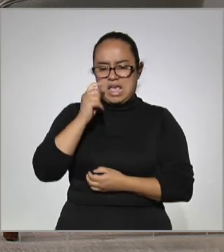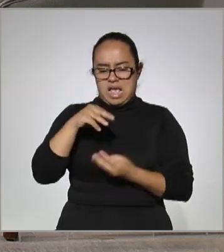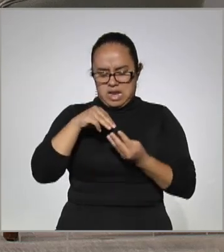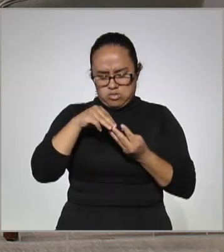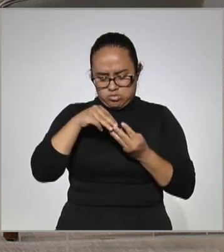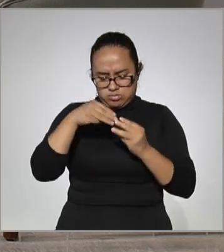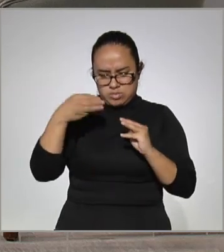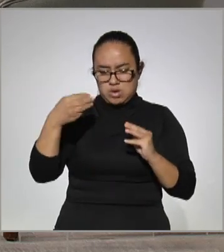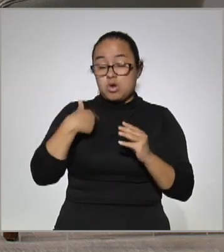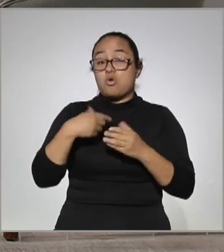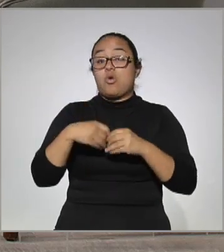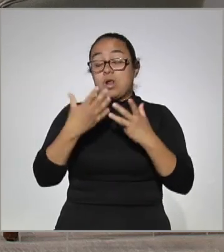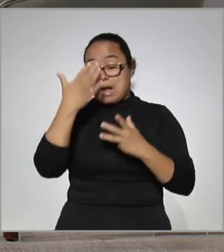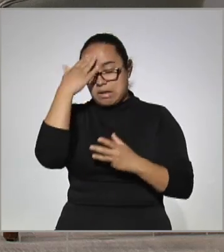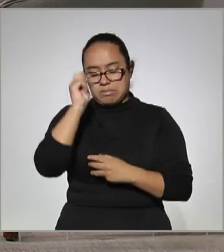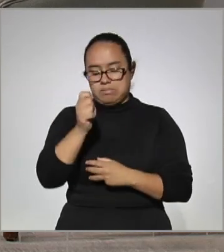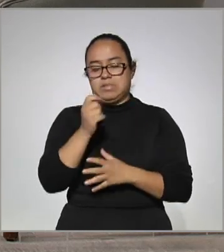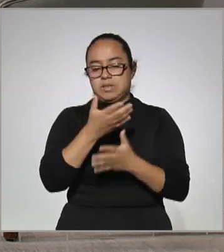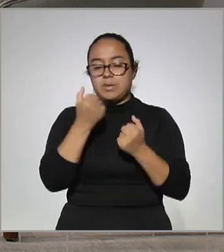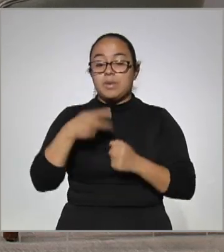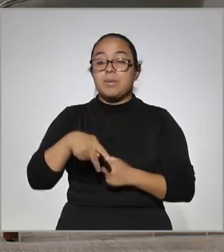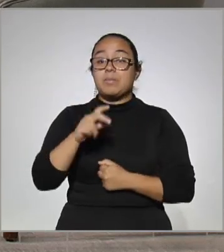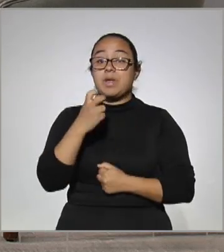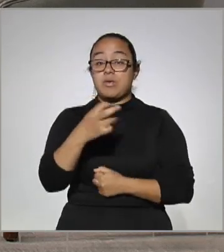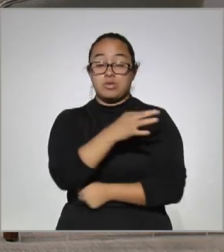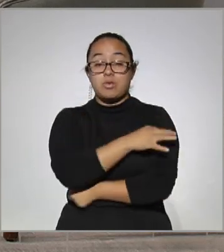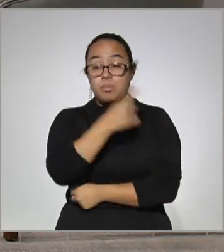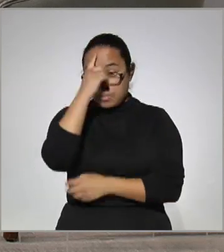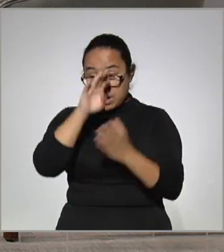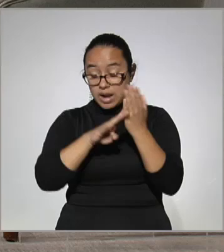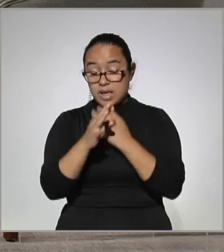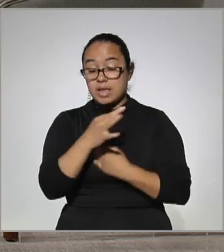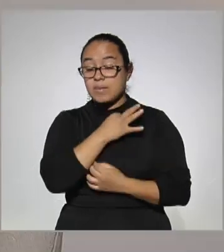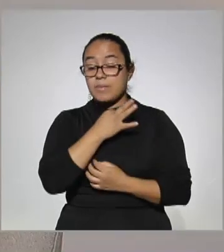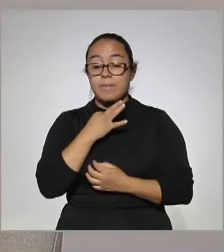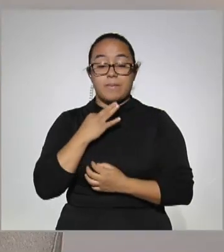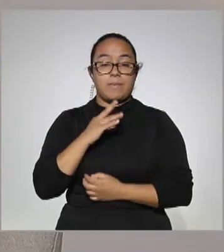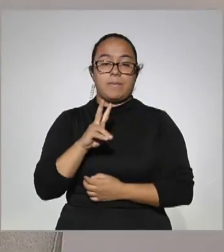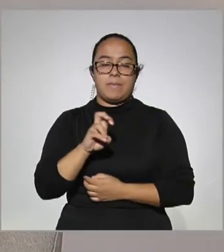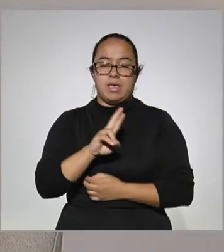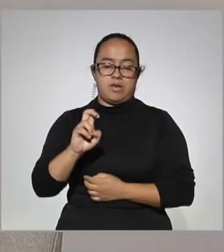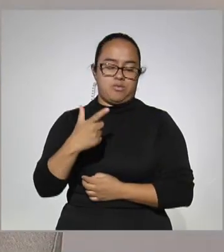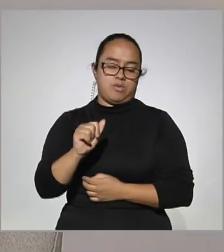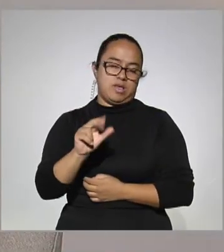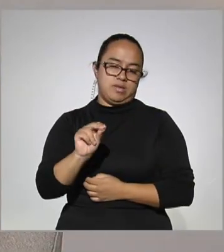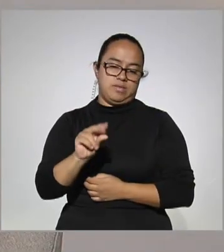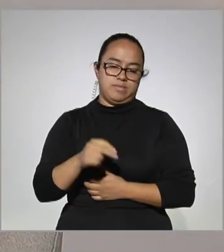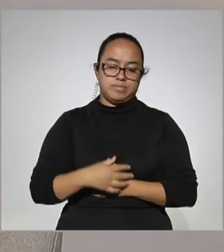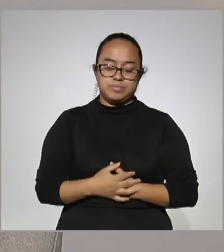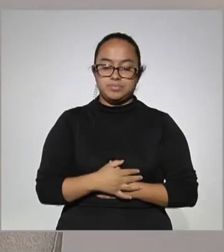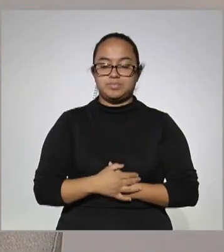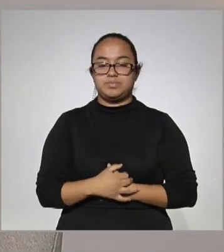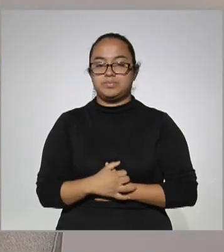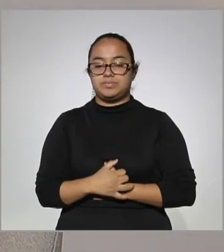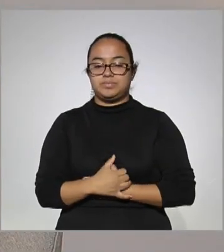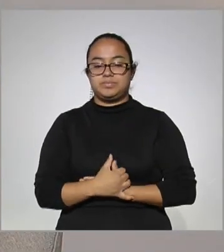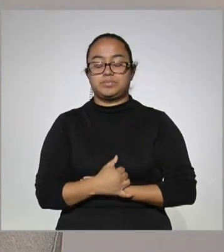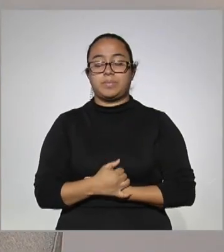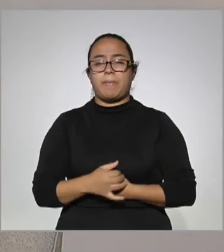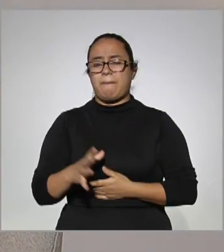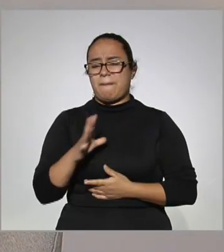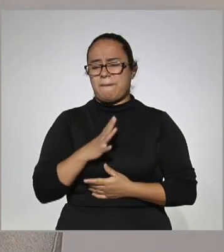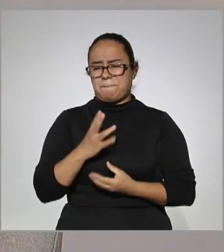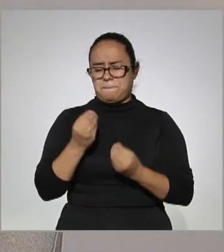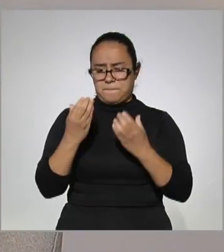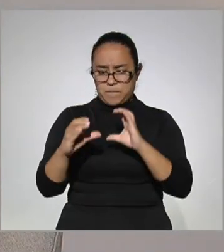claro ahí, pero no está hecha para ese tipo de verrugas. Pues seguido de esta ola de comentarios, hay una